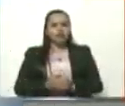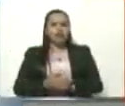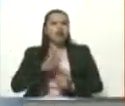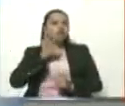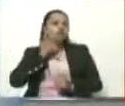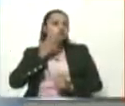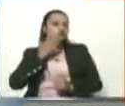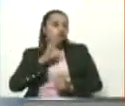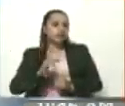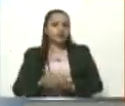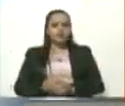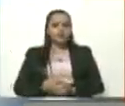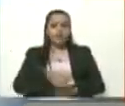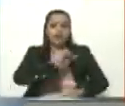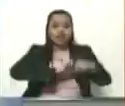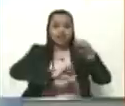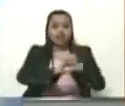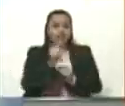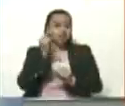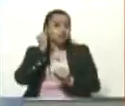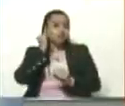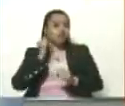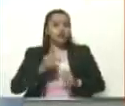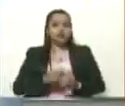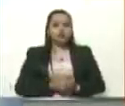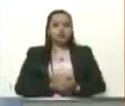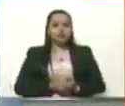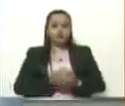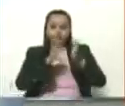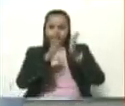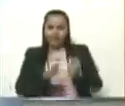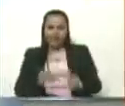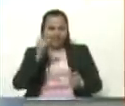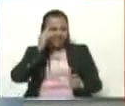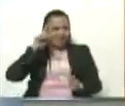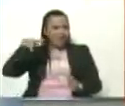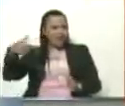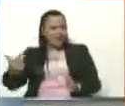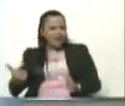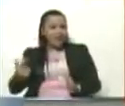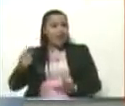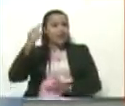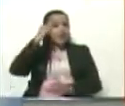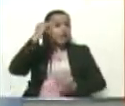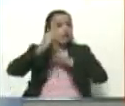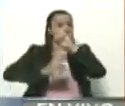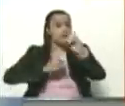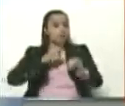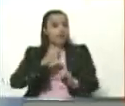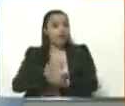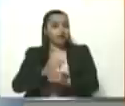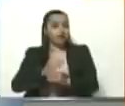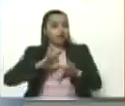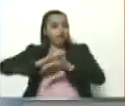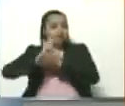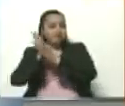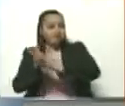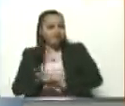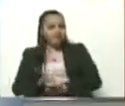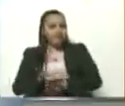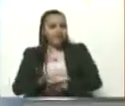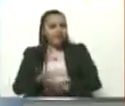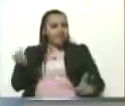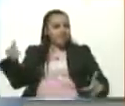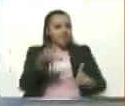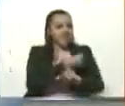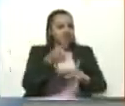en defensa de la mujer recordemos que el día de mañana es el día internacional de la eliminación de la violencia